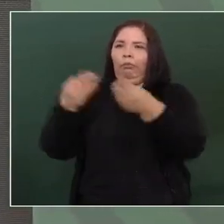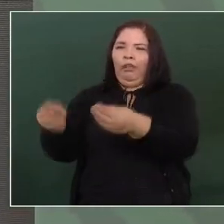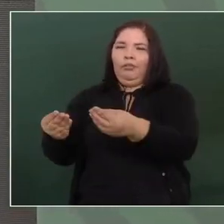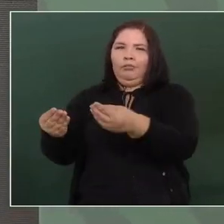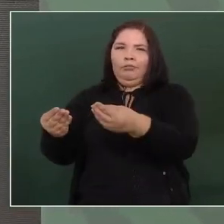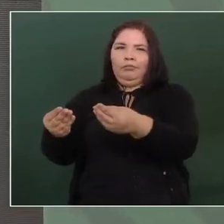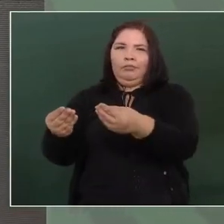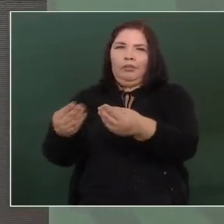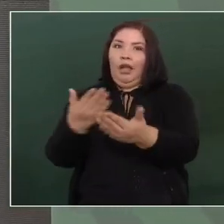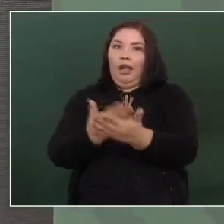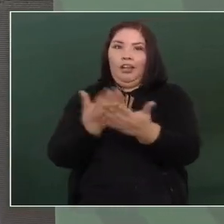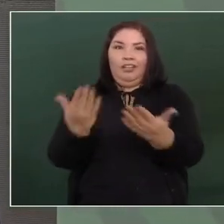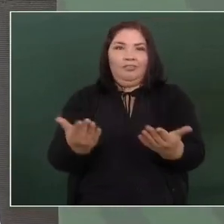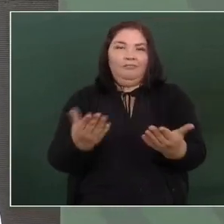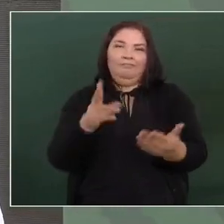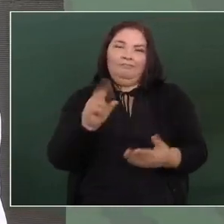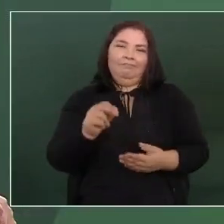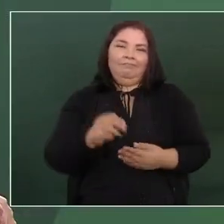no.